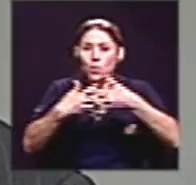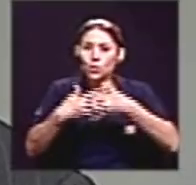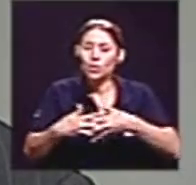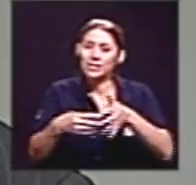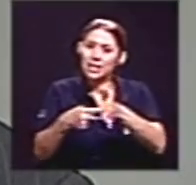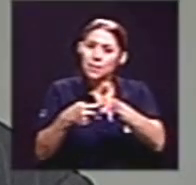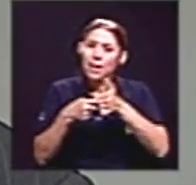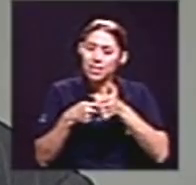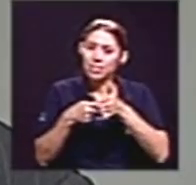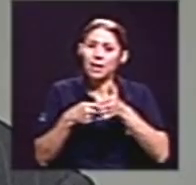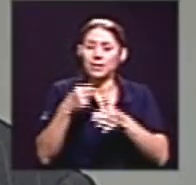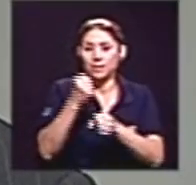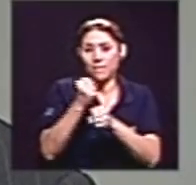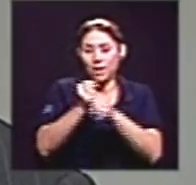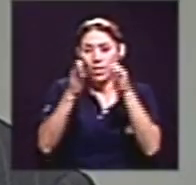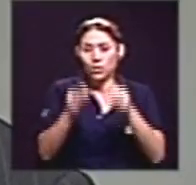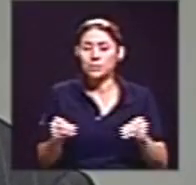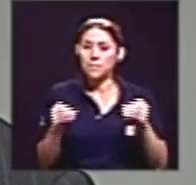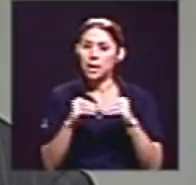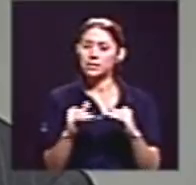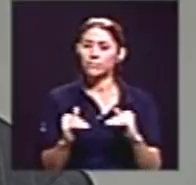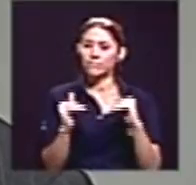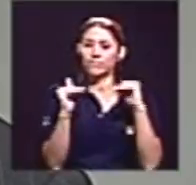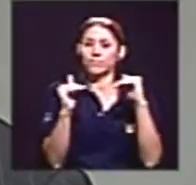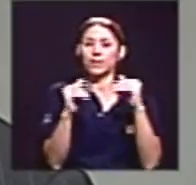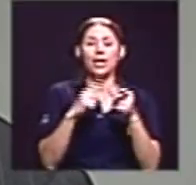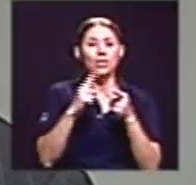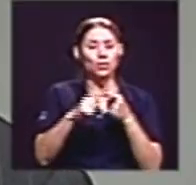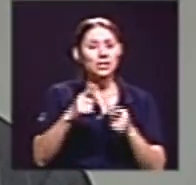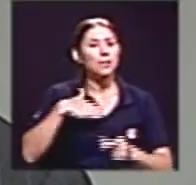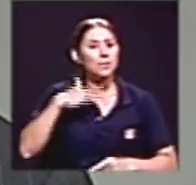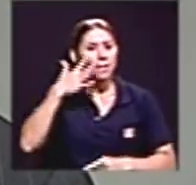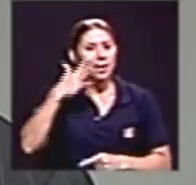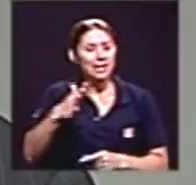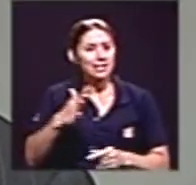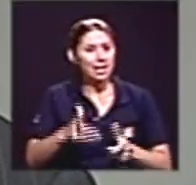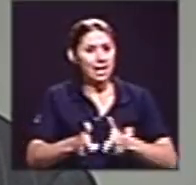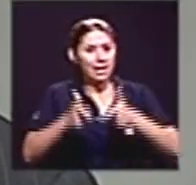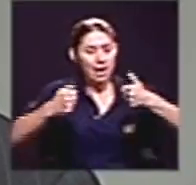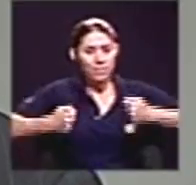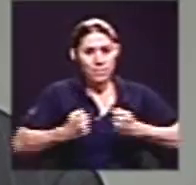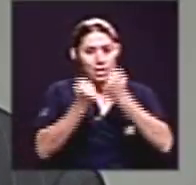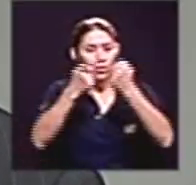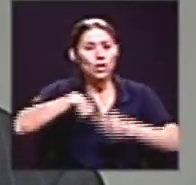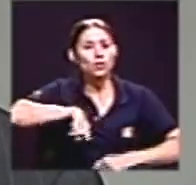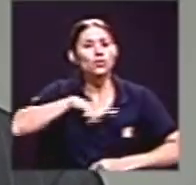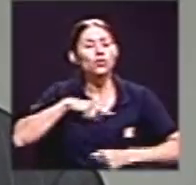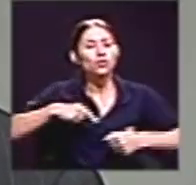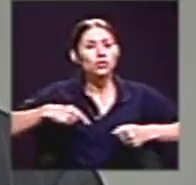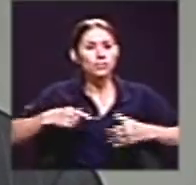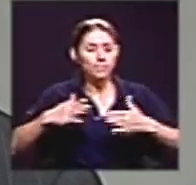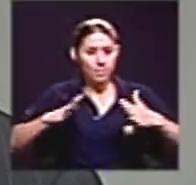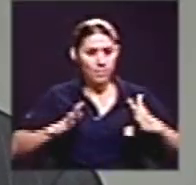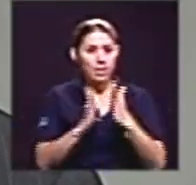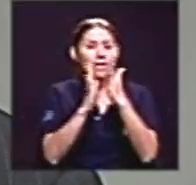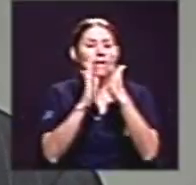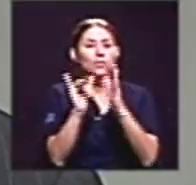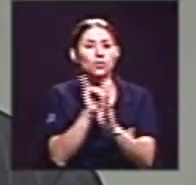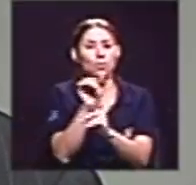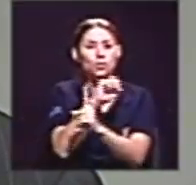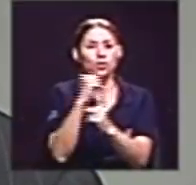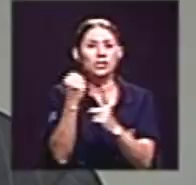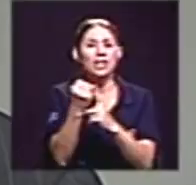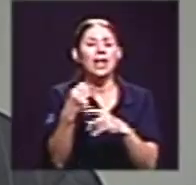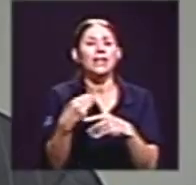mano de obra más calificada. Y entonces, a mí me parece que el gran reto que enfrentábamos como sociedad era proveer